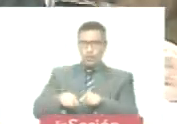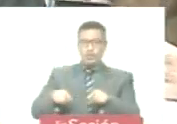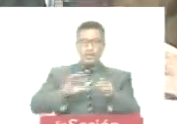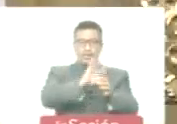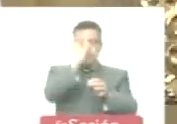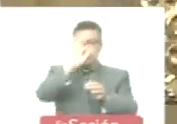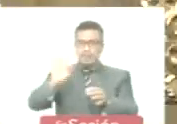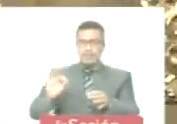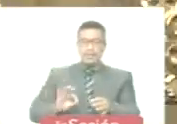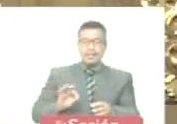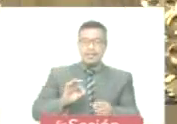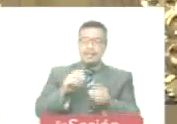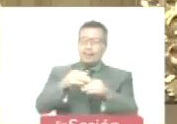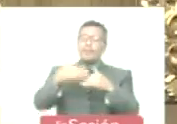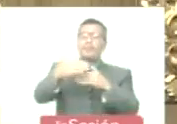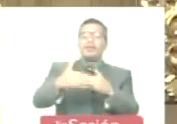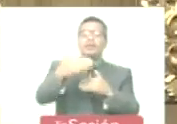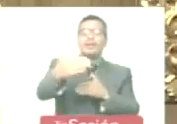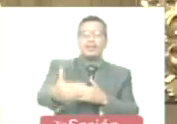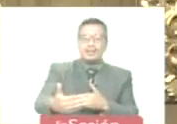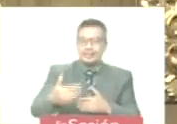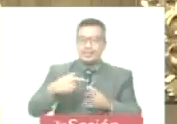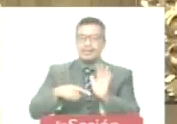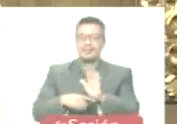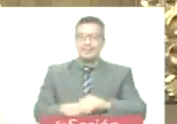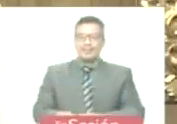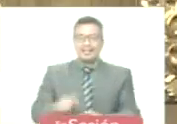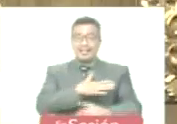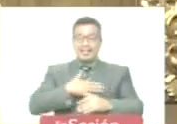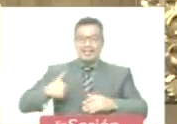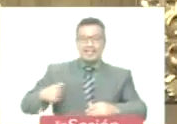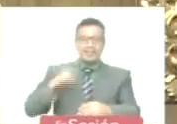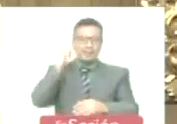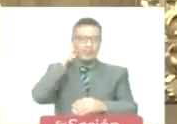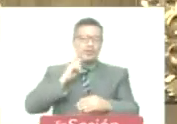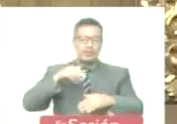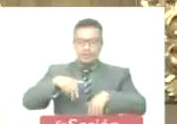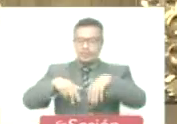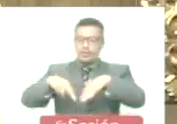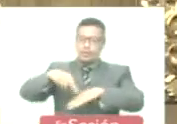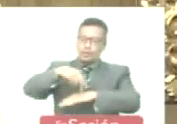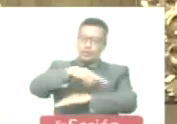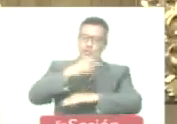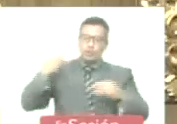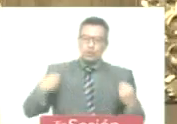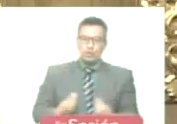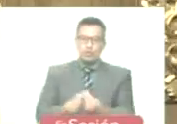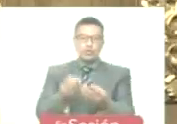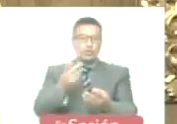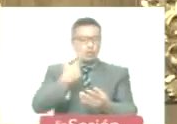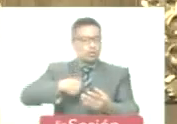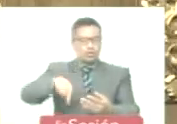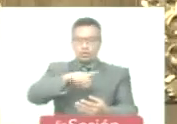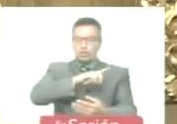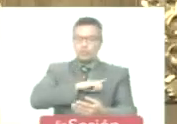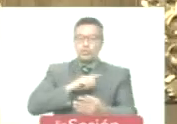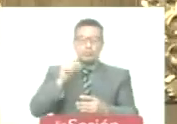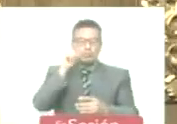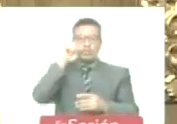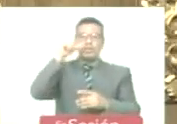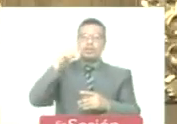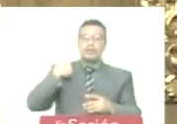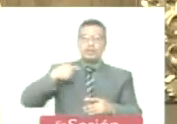pinturas, el que fue más allá de los actos solemnes. Queremos al Bolívar que camina junto a nosotras y a nosotros, el que despertó con